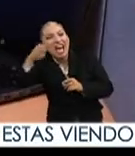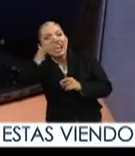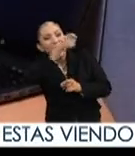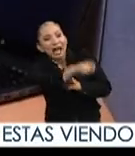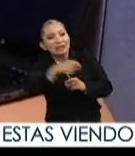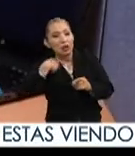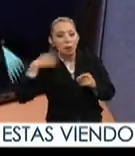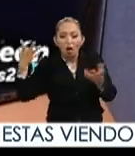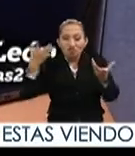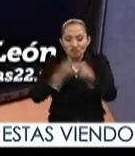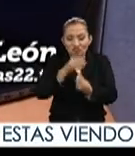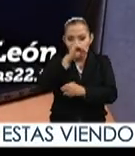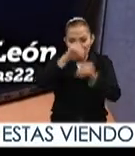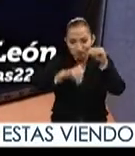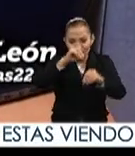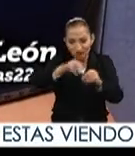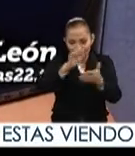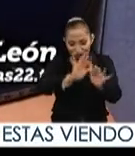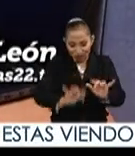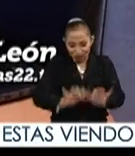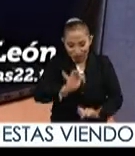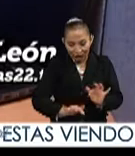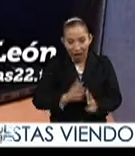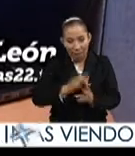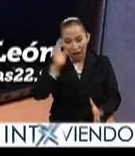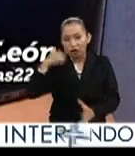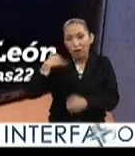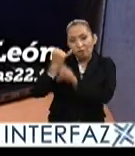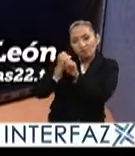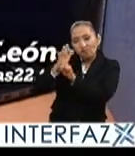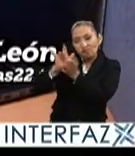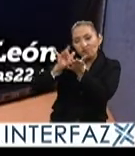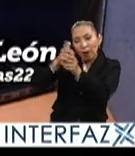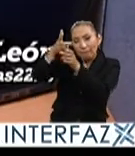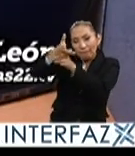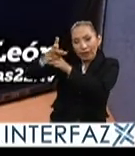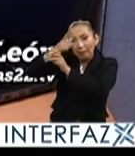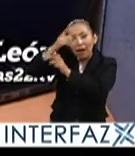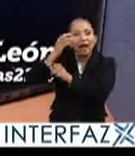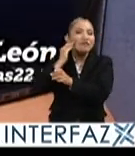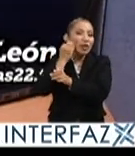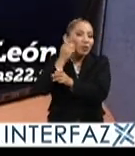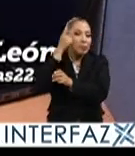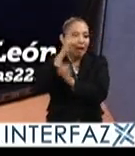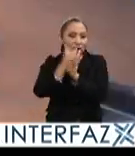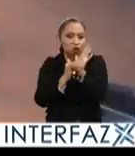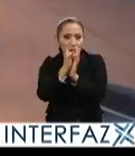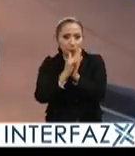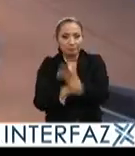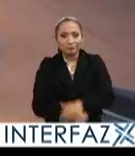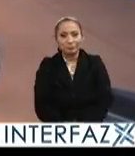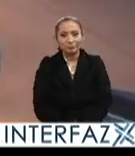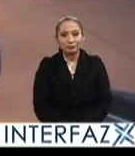Conviven orgánicamente los textos escritos y las cápsulas que se hacen tanto para Facebook como para YouTube.